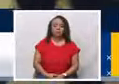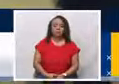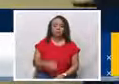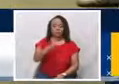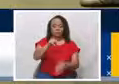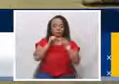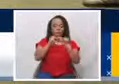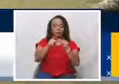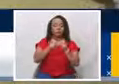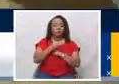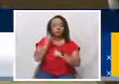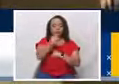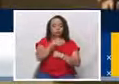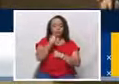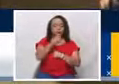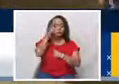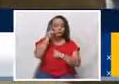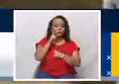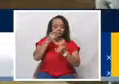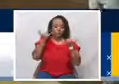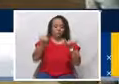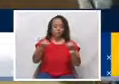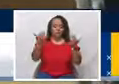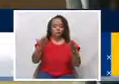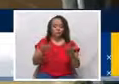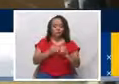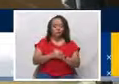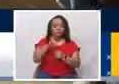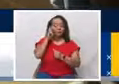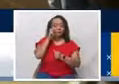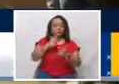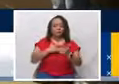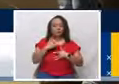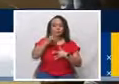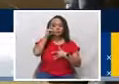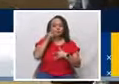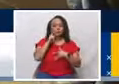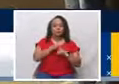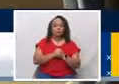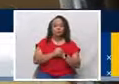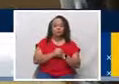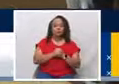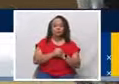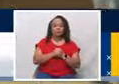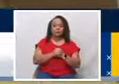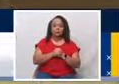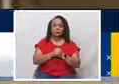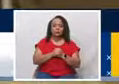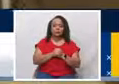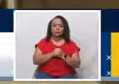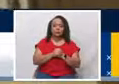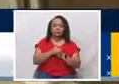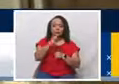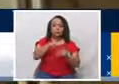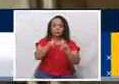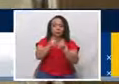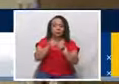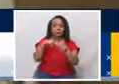cánticos de Limón está presente. Se oye, se siente, Limón está presente, lo que cantan. Que incluso